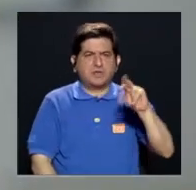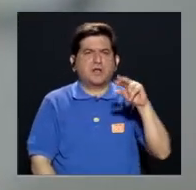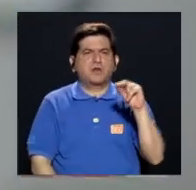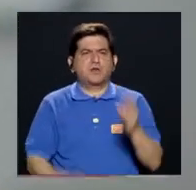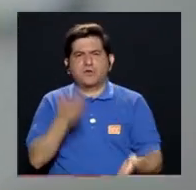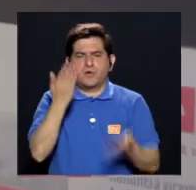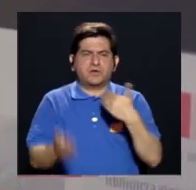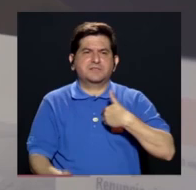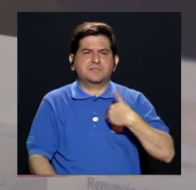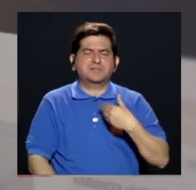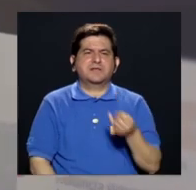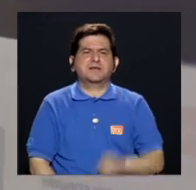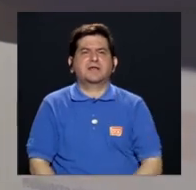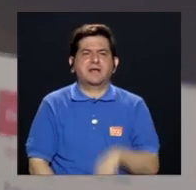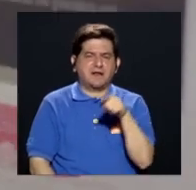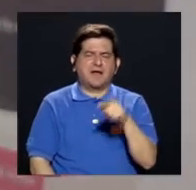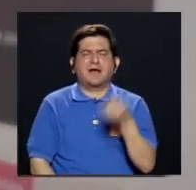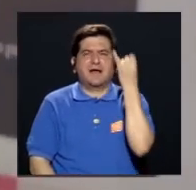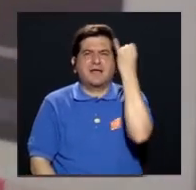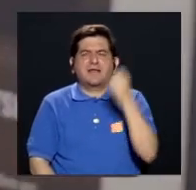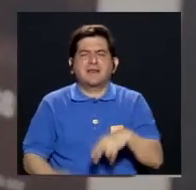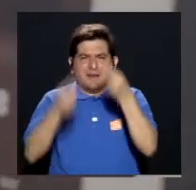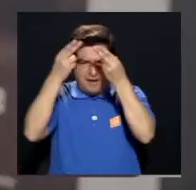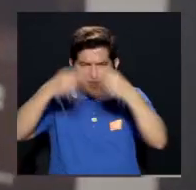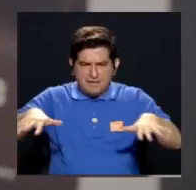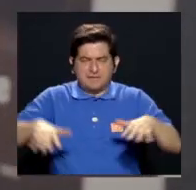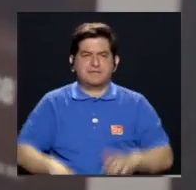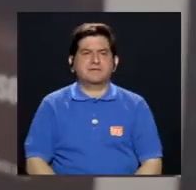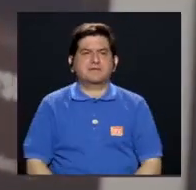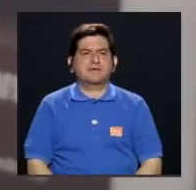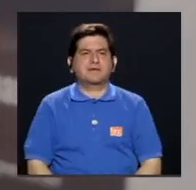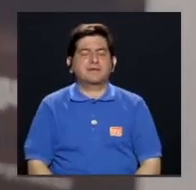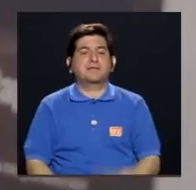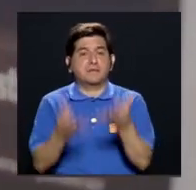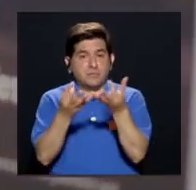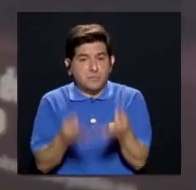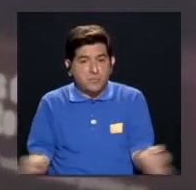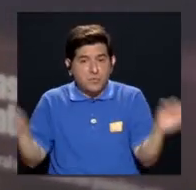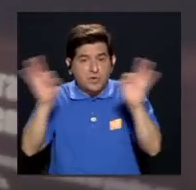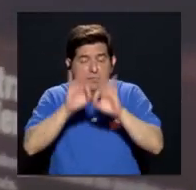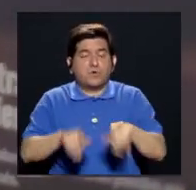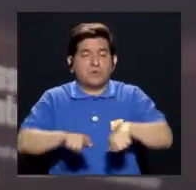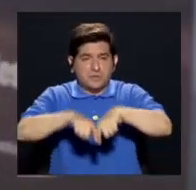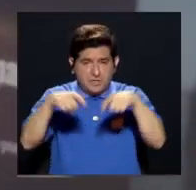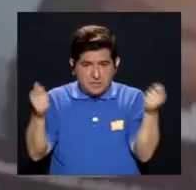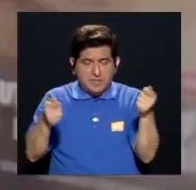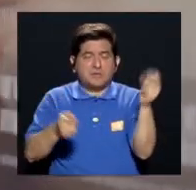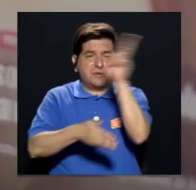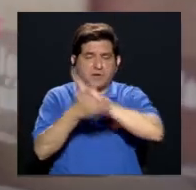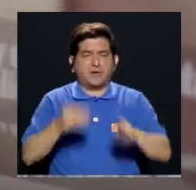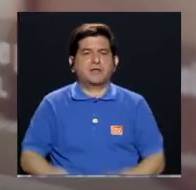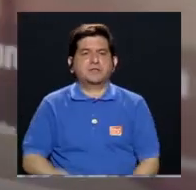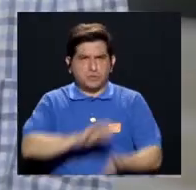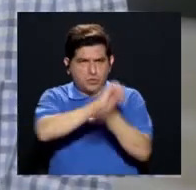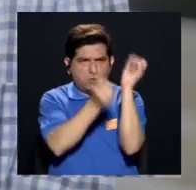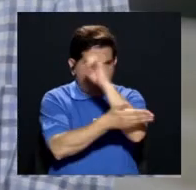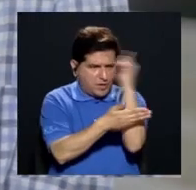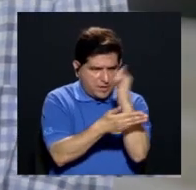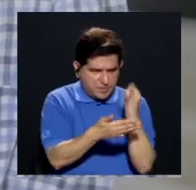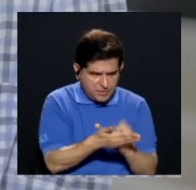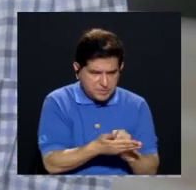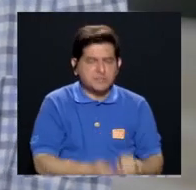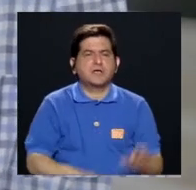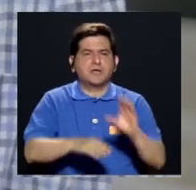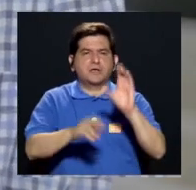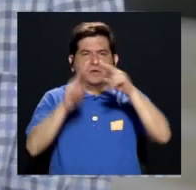semanario que tiene una versión digital, ¿verdad? Y tal vez lo que es más interesante del semanario, además de su rediseño impreso